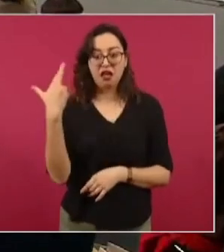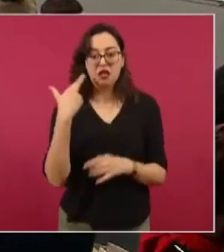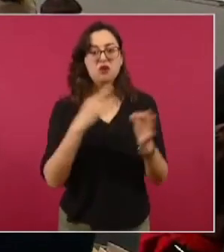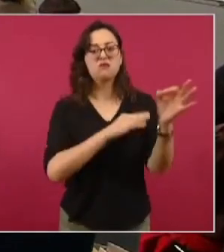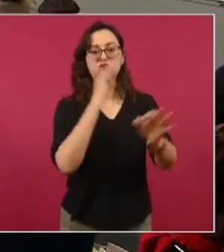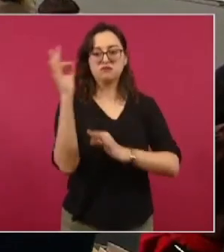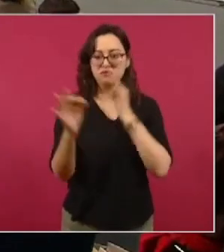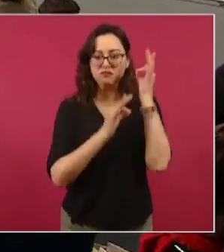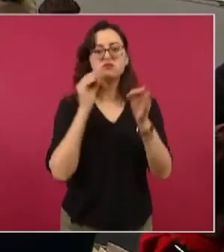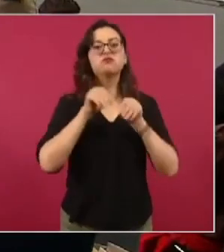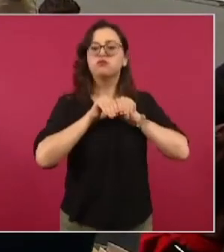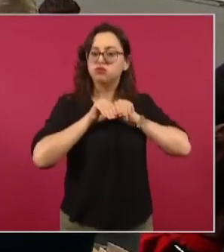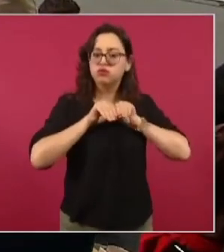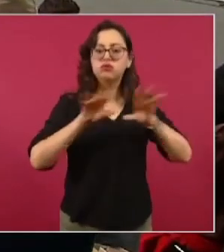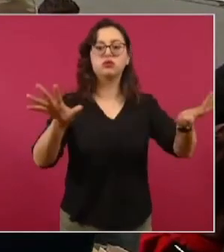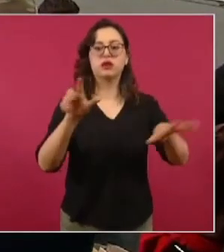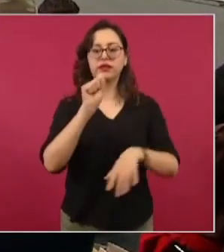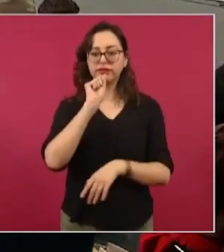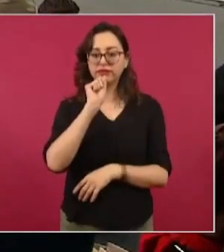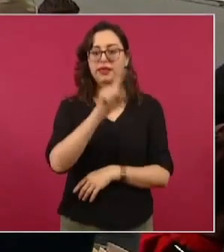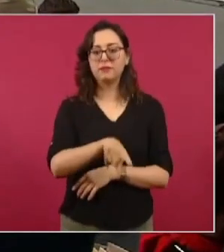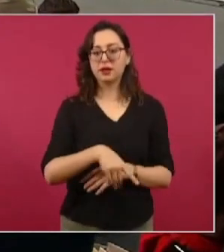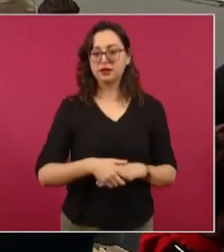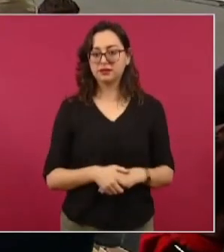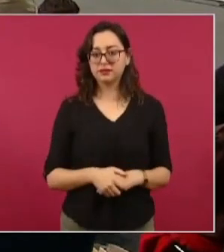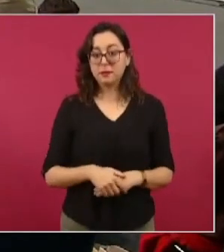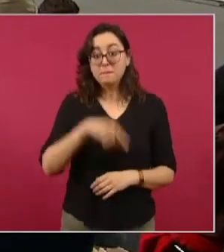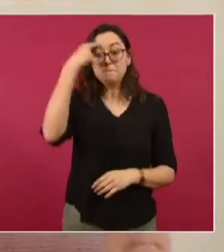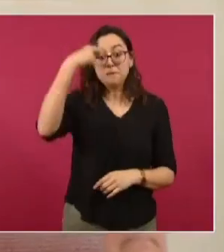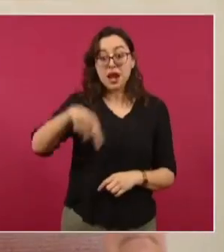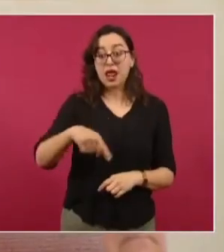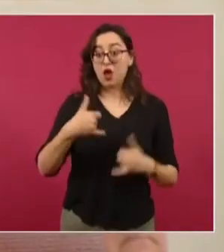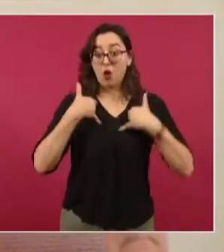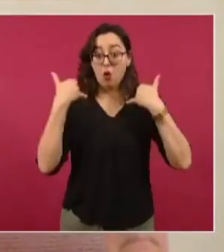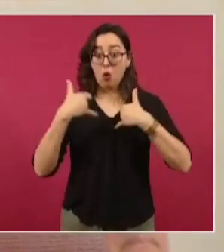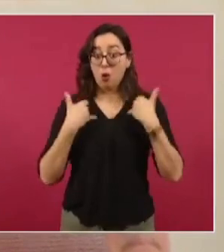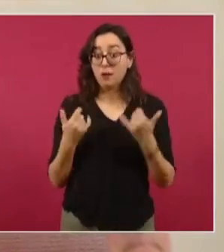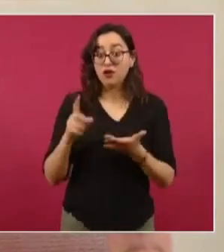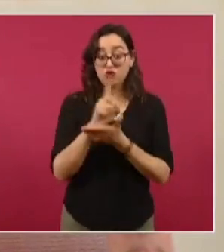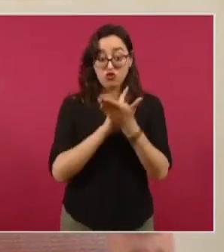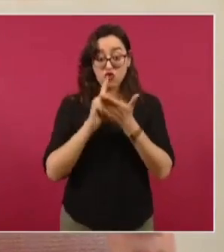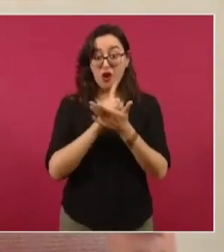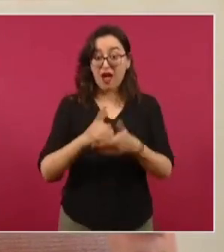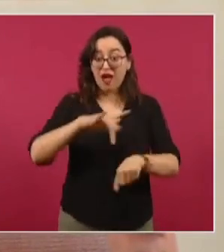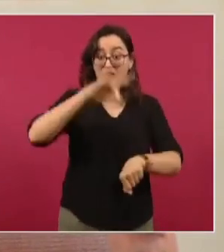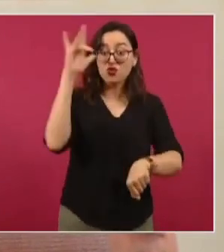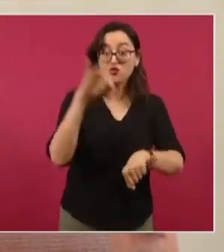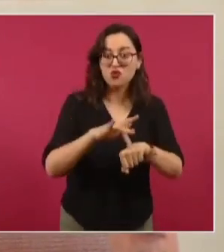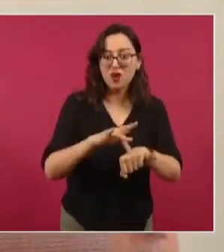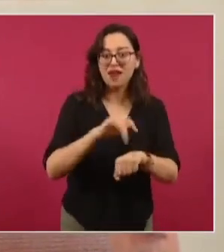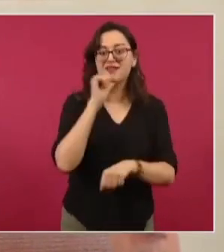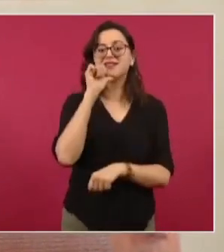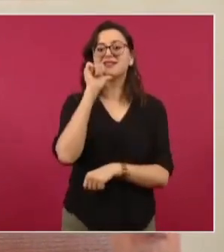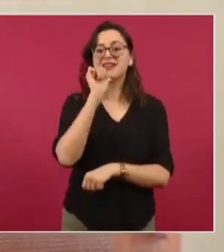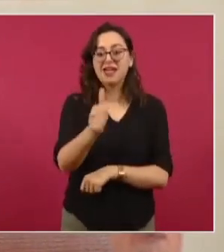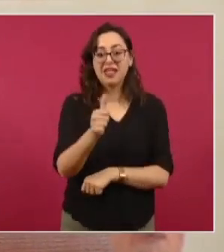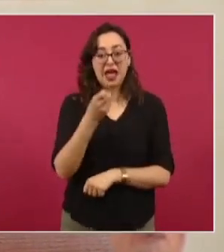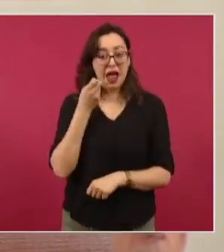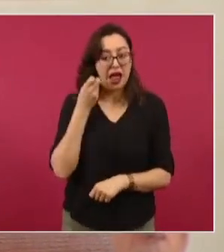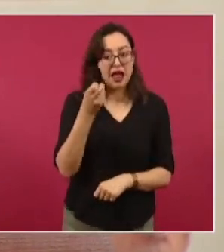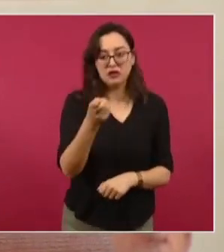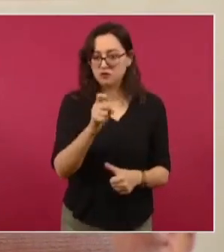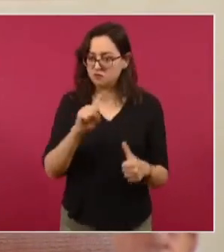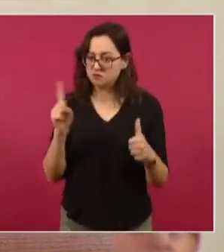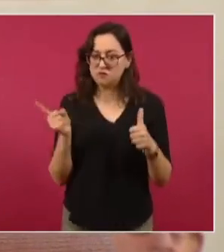porque de eso depende mucho entonces nuestra prioridad es que no tengamos consumo lo